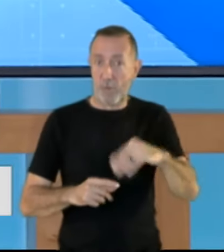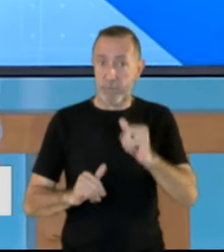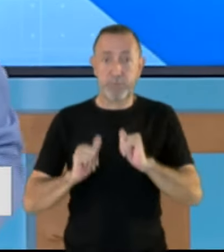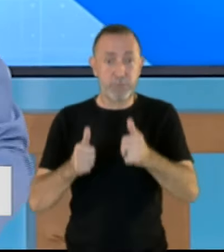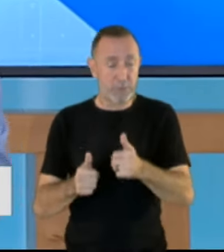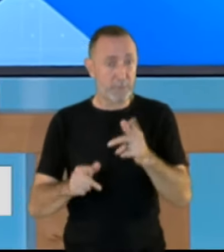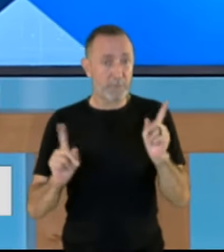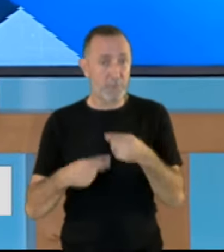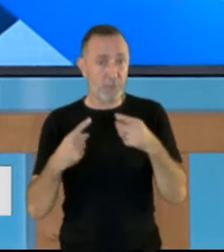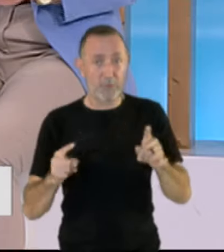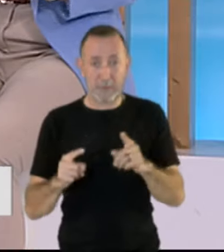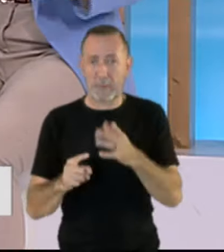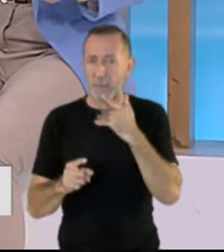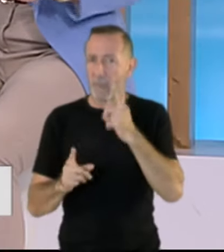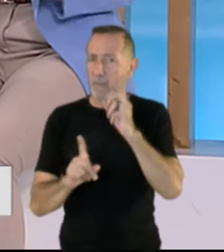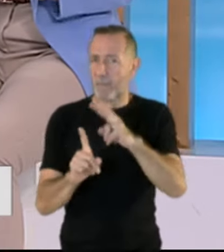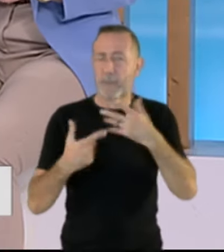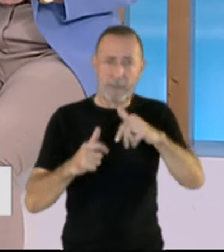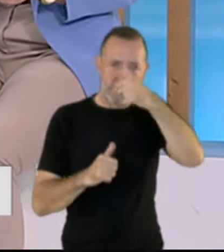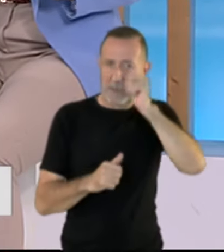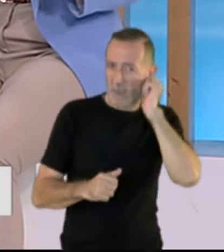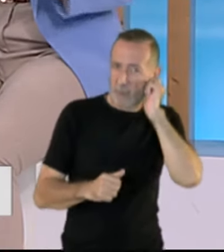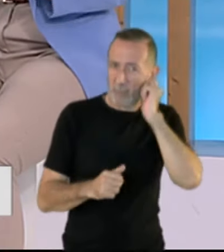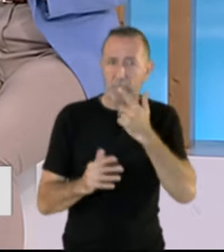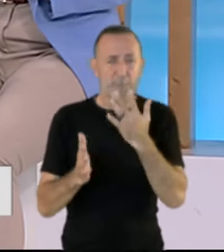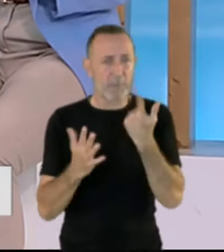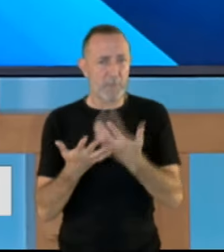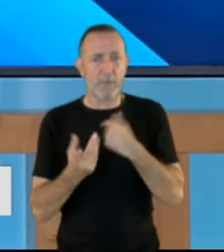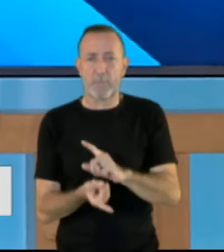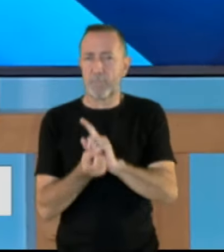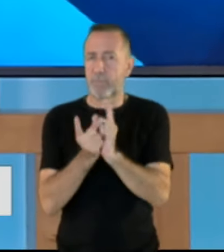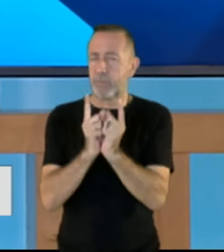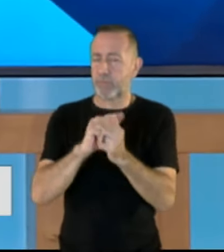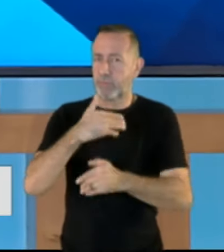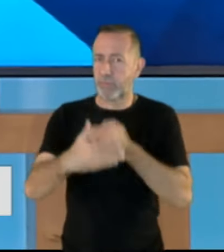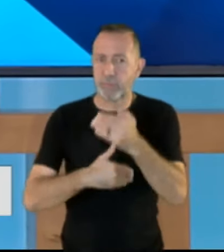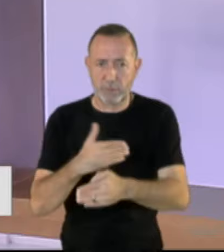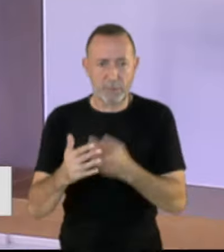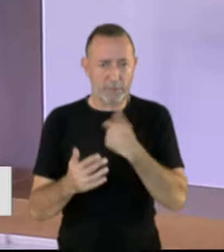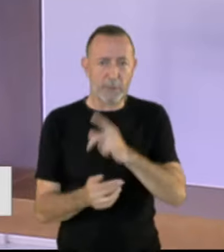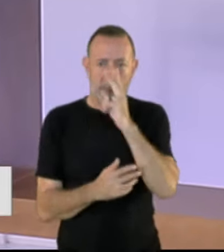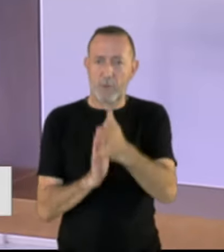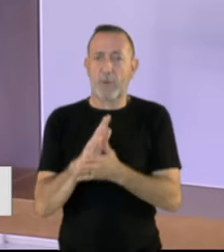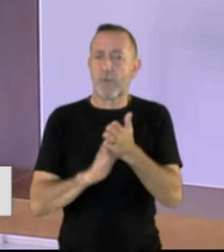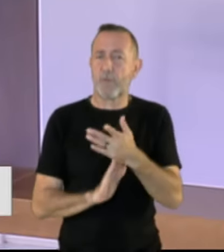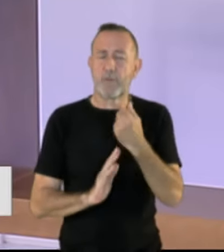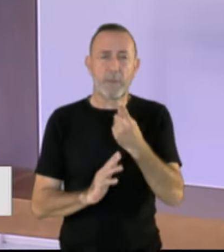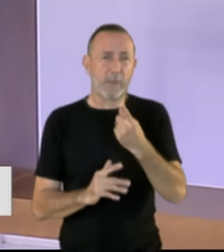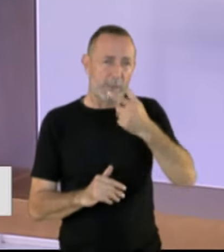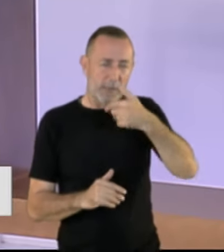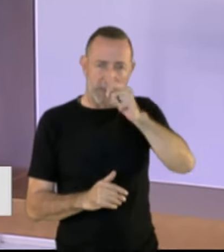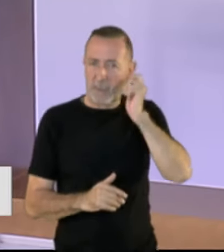no porque ha habido una evolución Ya son muchísimos años los que llevas con el género urbano la figura de la mujer las letras han